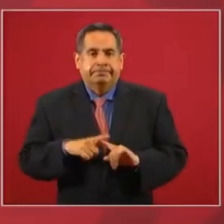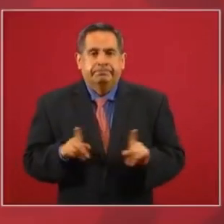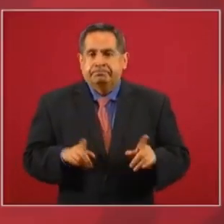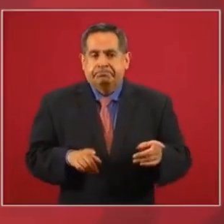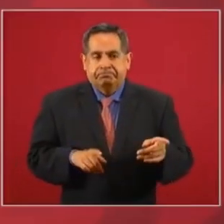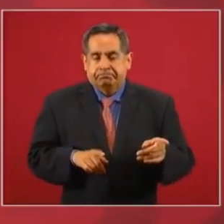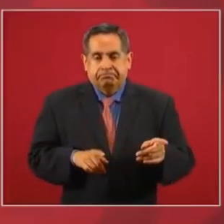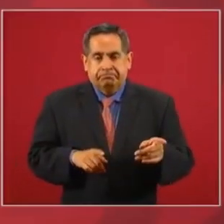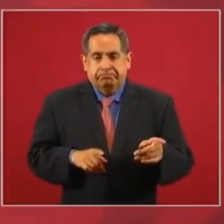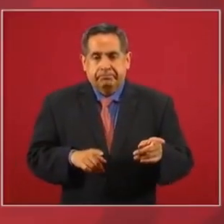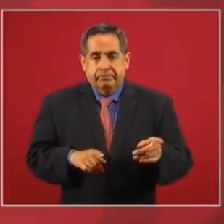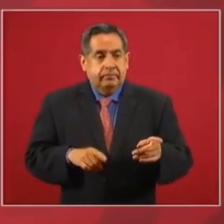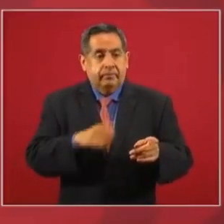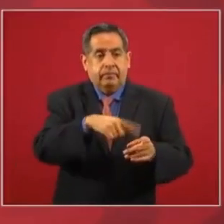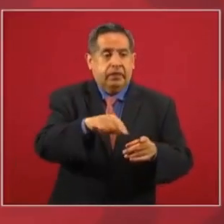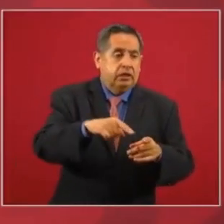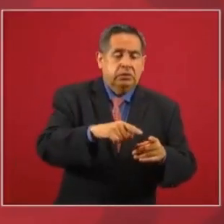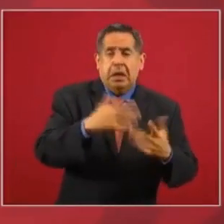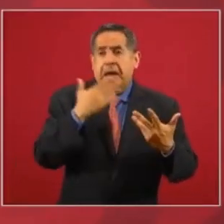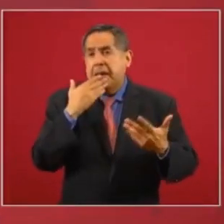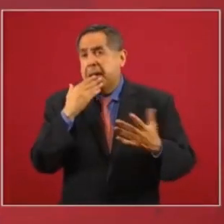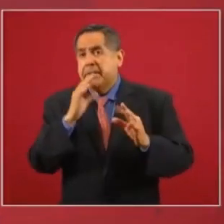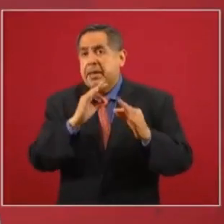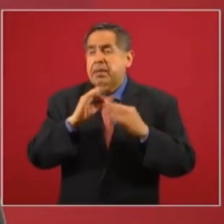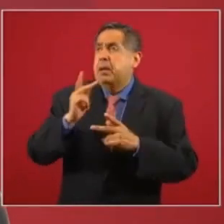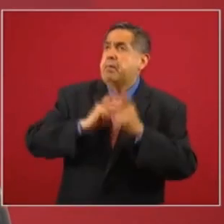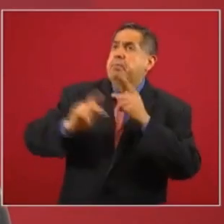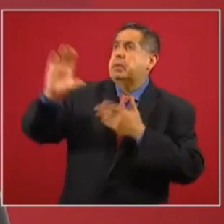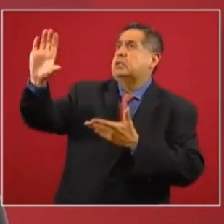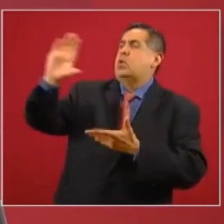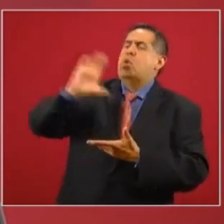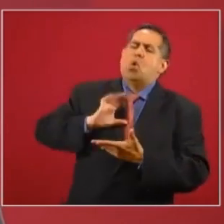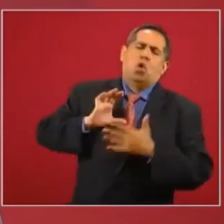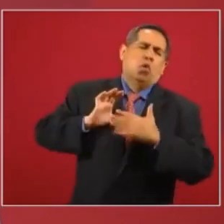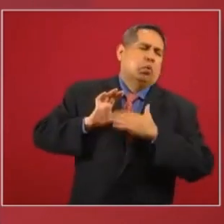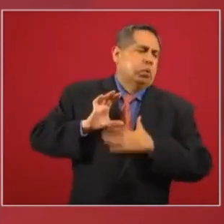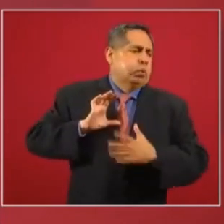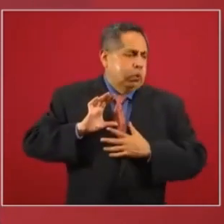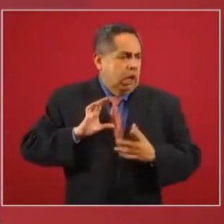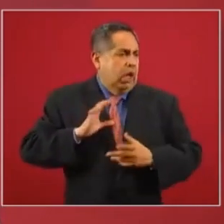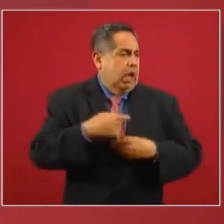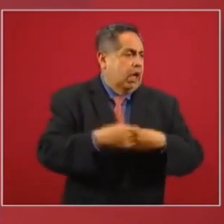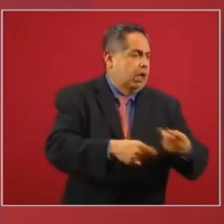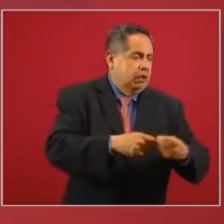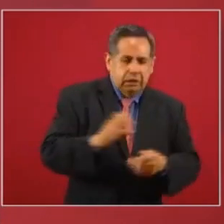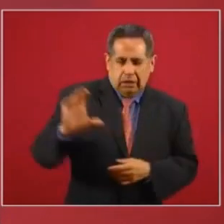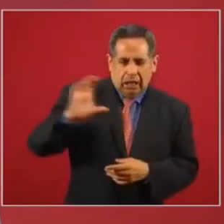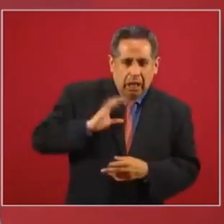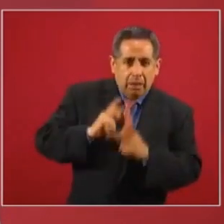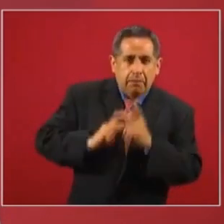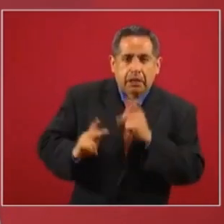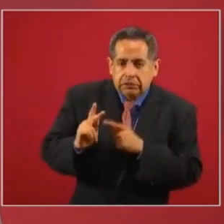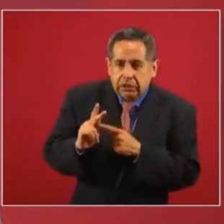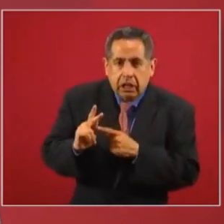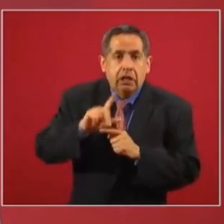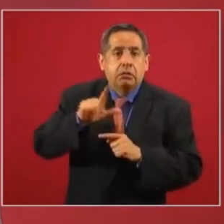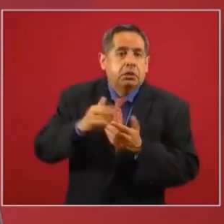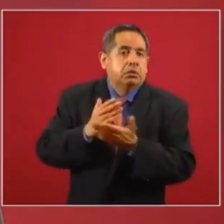hasta aplaudían cuando conseguían deuda. Entonces,